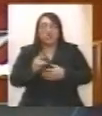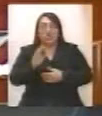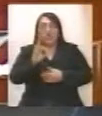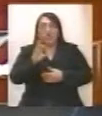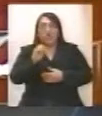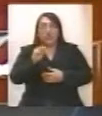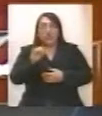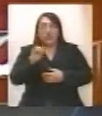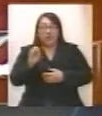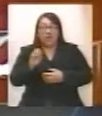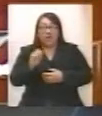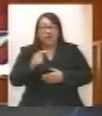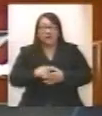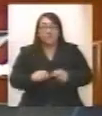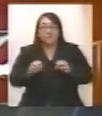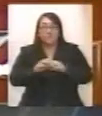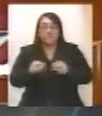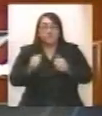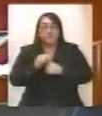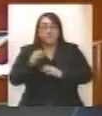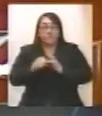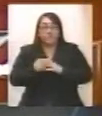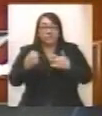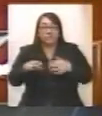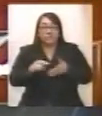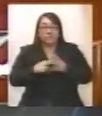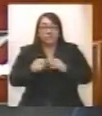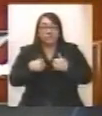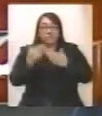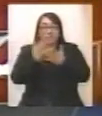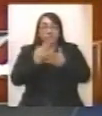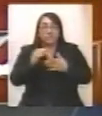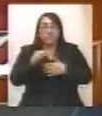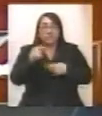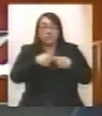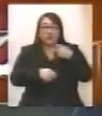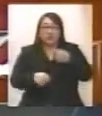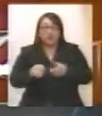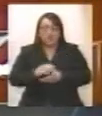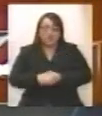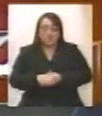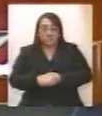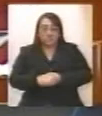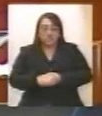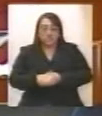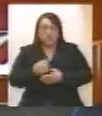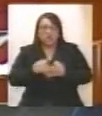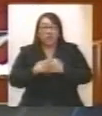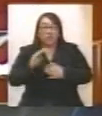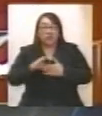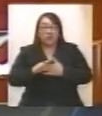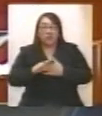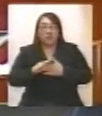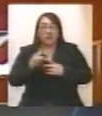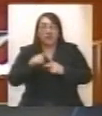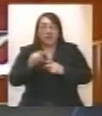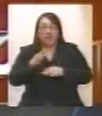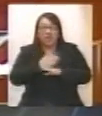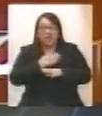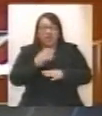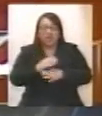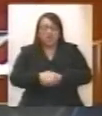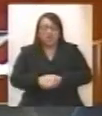FONIE, priorizando los proyectos que ya cuentan con estudios de preinversión y expedientes técnicos financiados